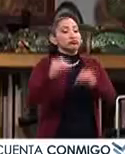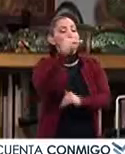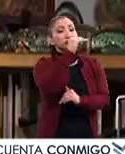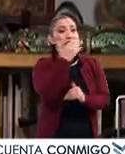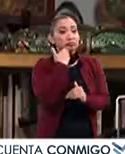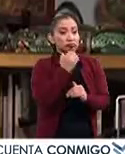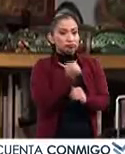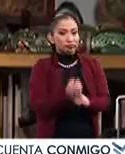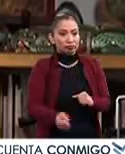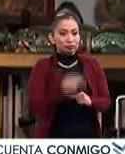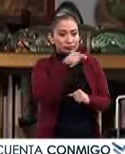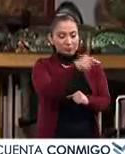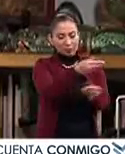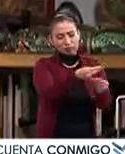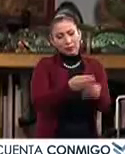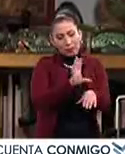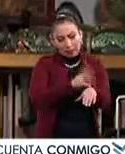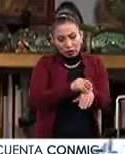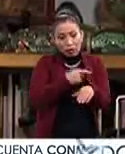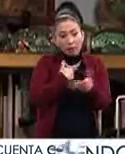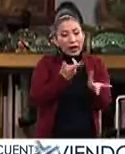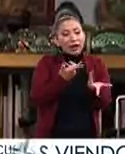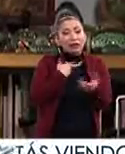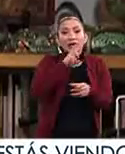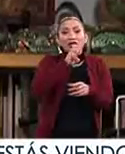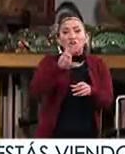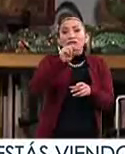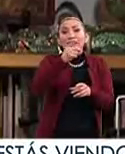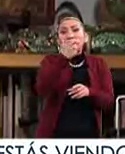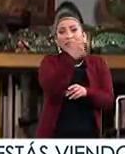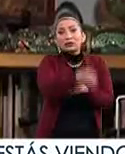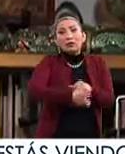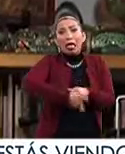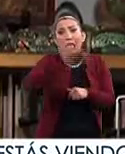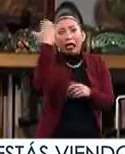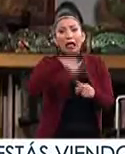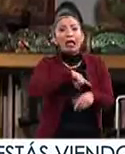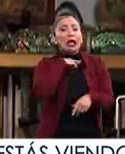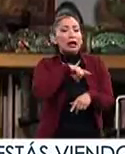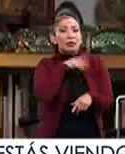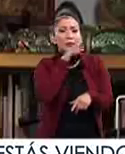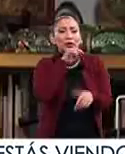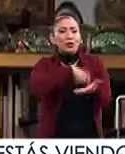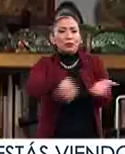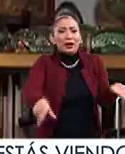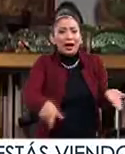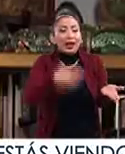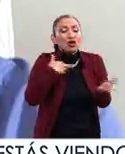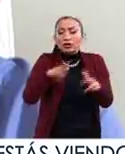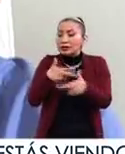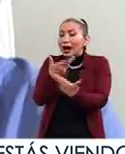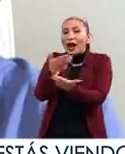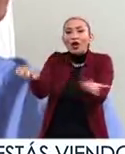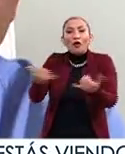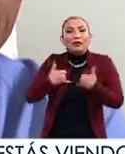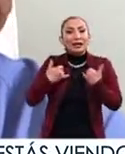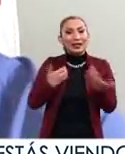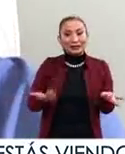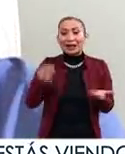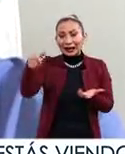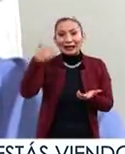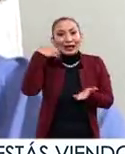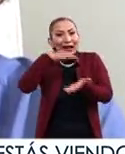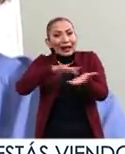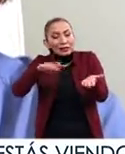¿sí? Pero que no llega porque cuesta 380 en librerías. Bueno, vamos a regalarlo a adolescentes Claro. que